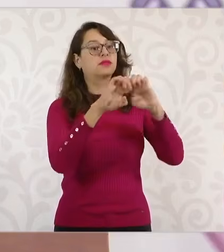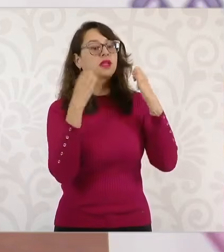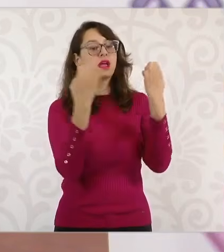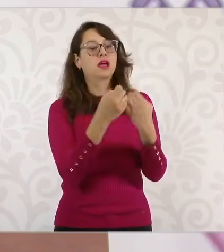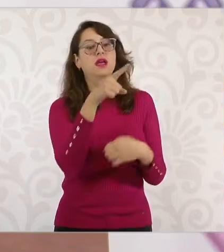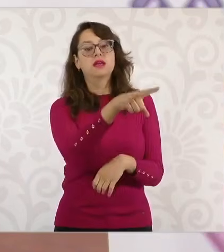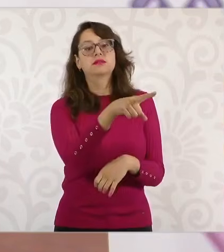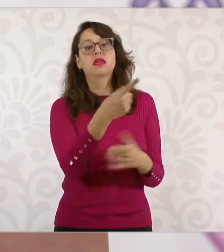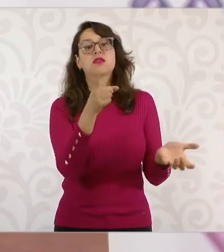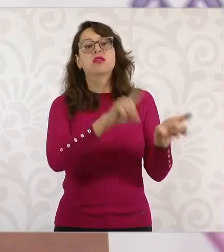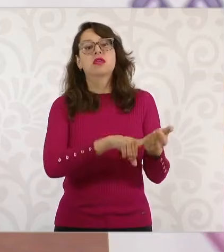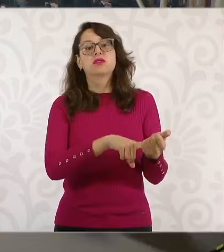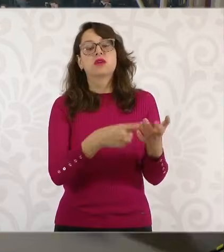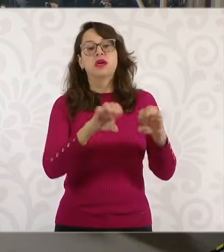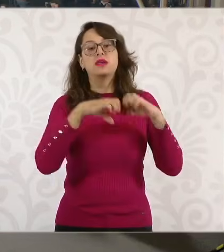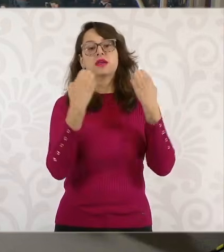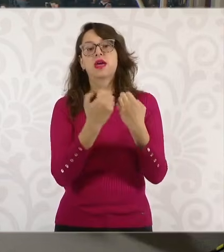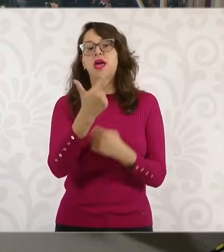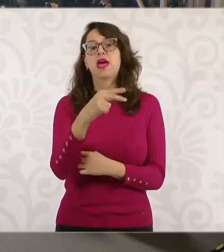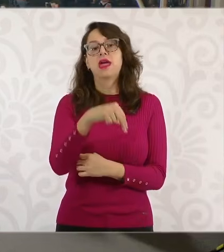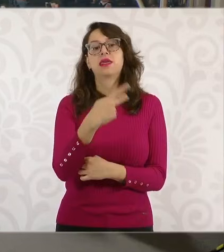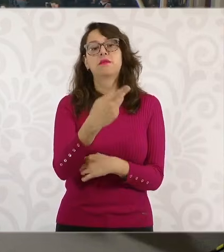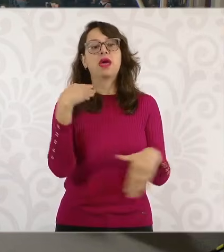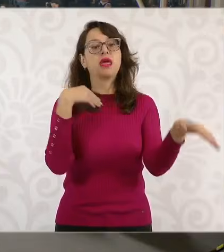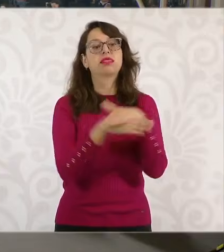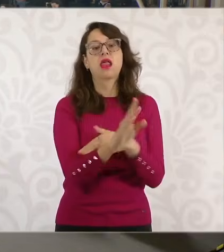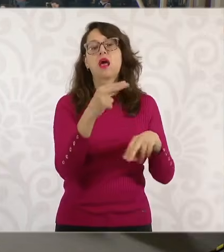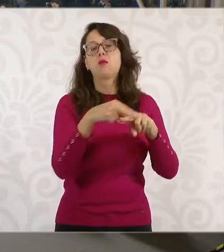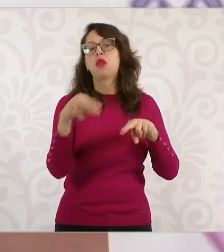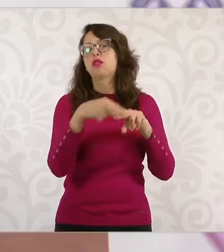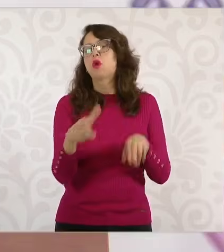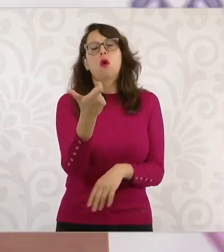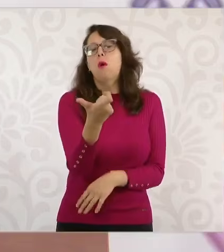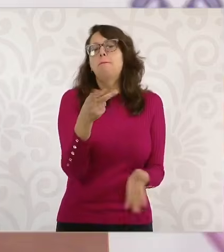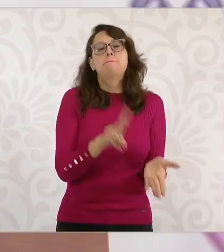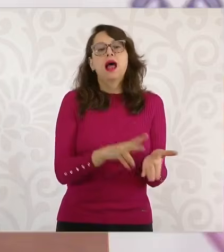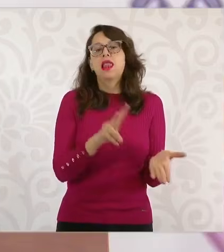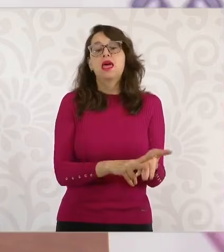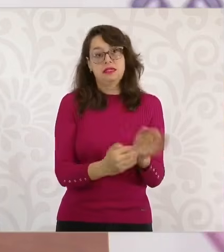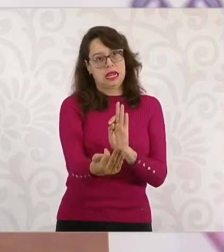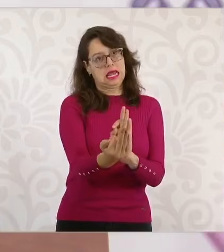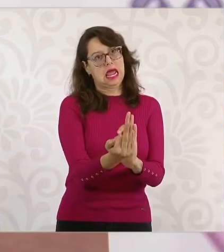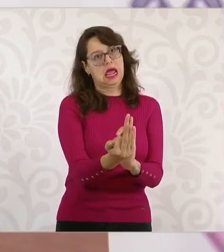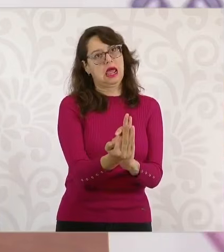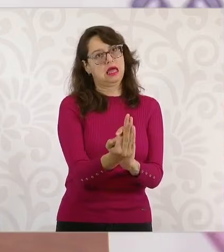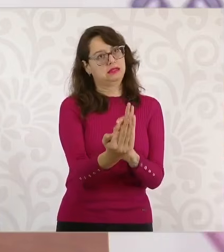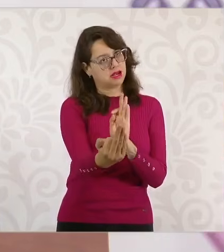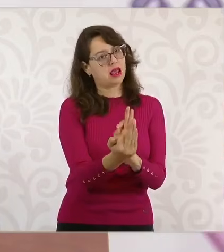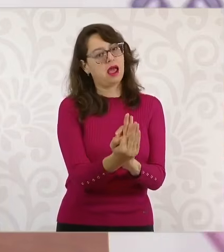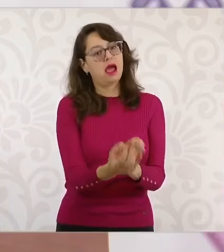se llama ahora? Estadio GNP. ¿Cuánto cuesta un boleto ahí abajo de